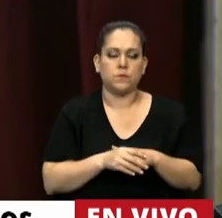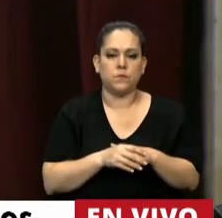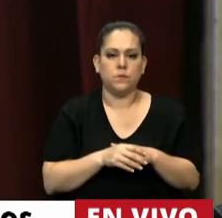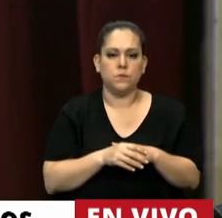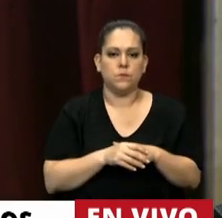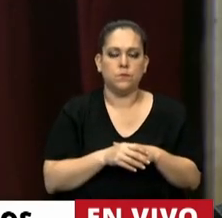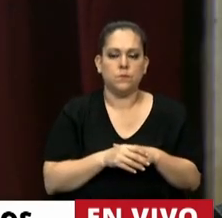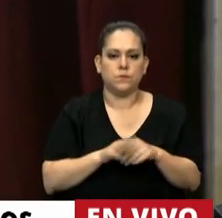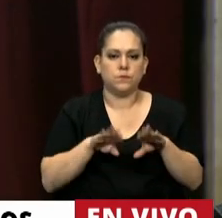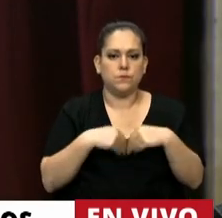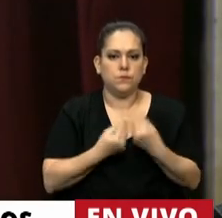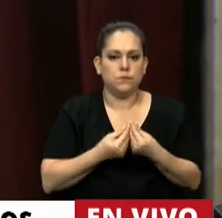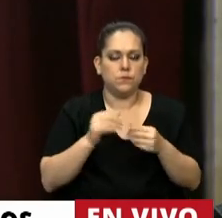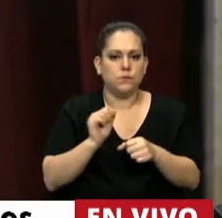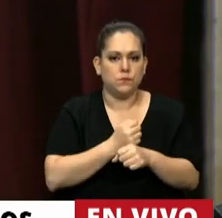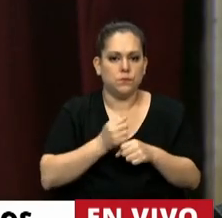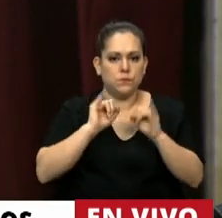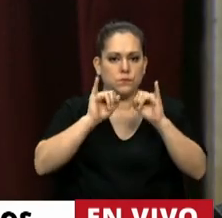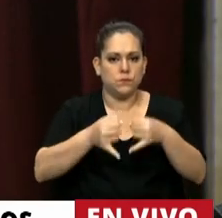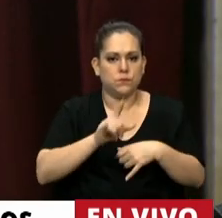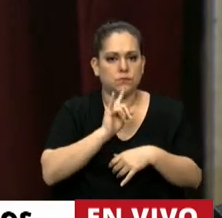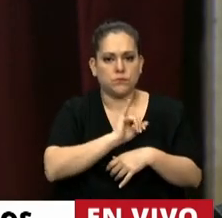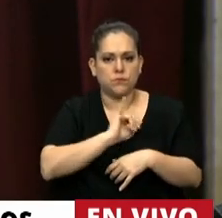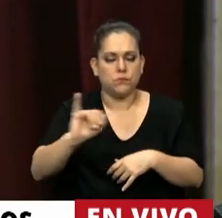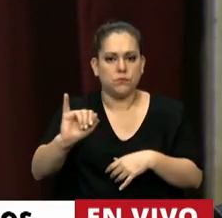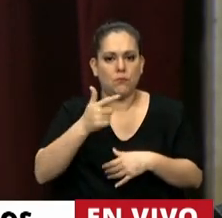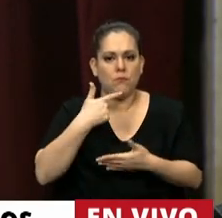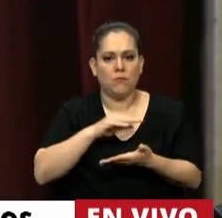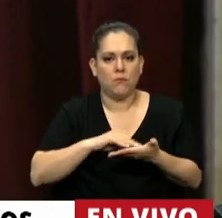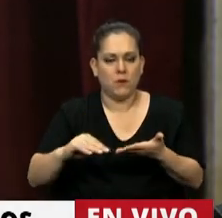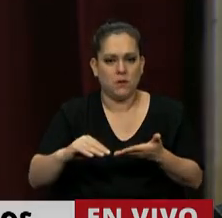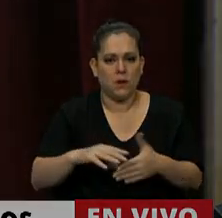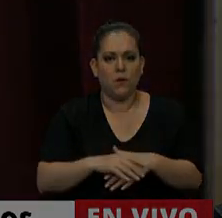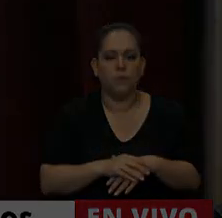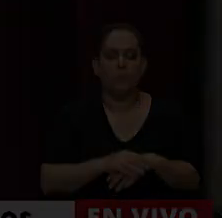Resulta afirmativo, se comunicará al Honorable Senado.